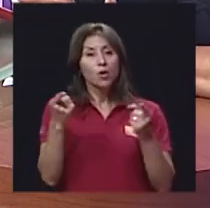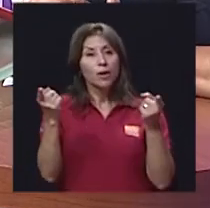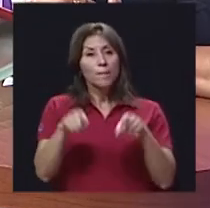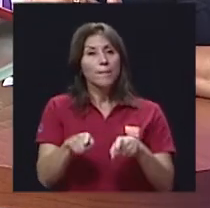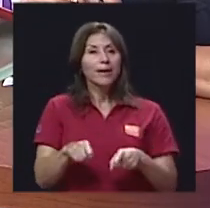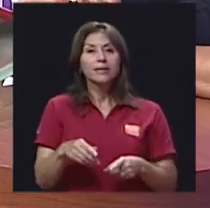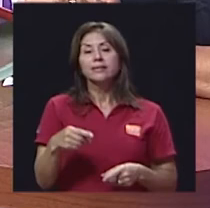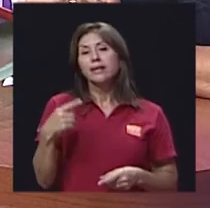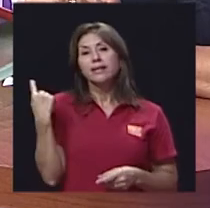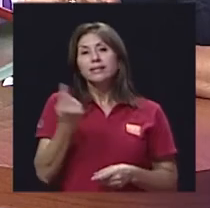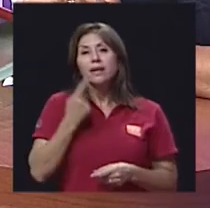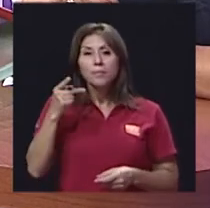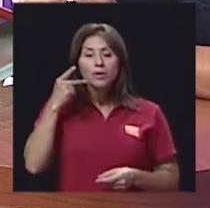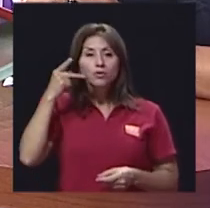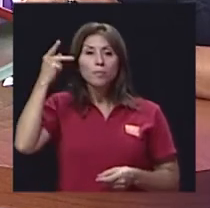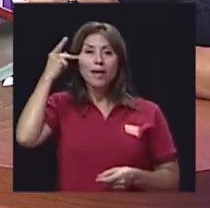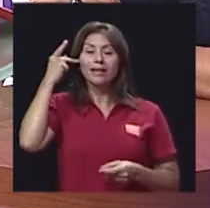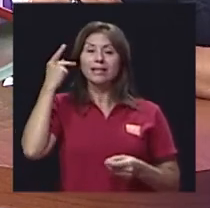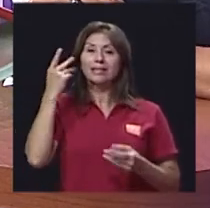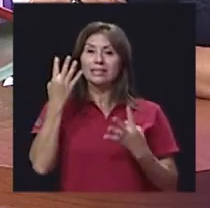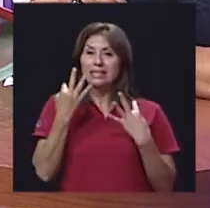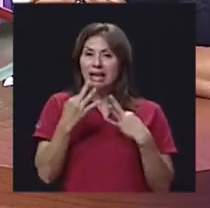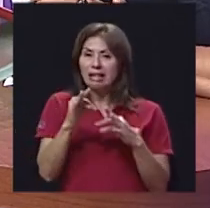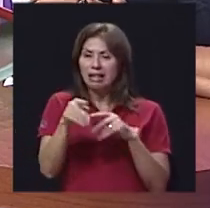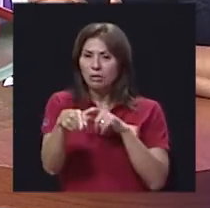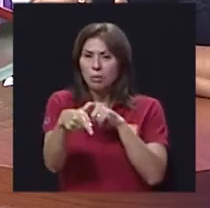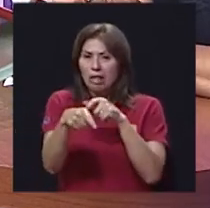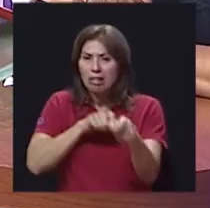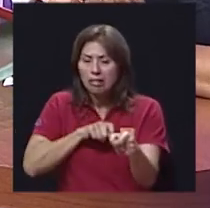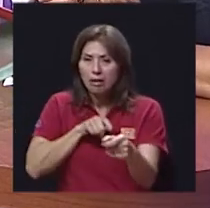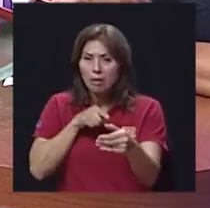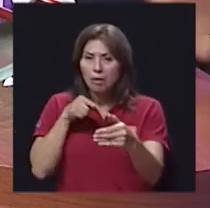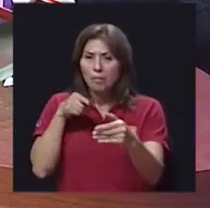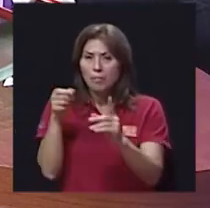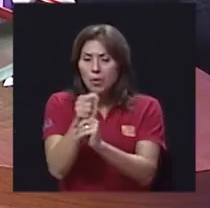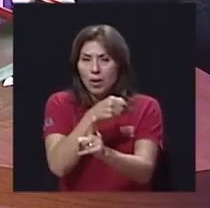violencia, un tipo de violencia, les quitan a los hijos, se los llevan de alguna manera,